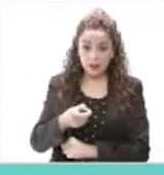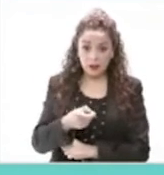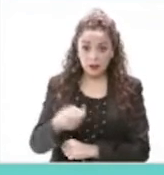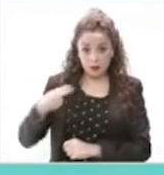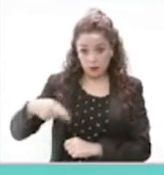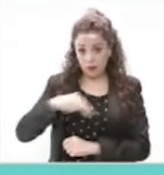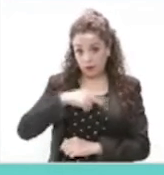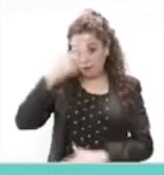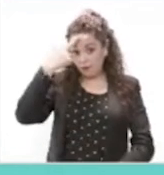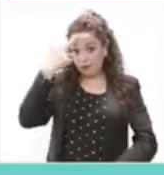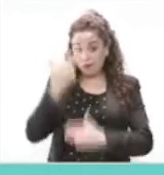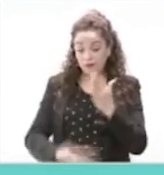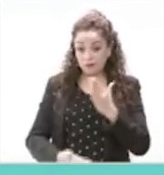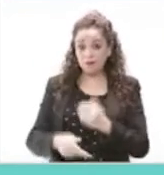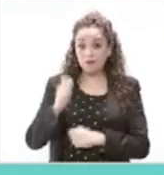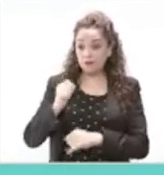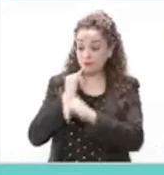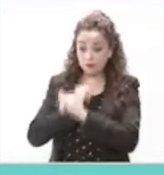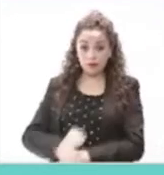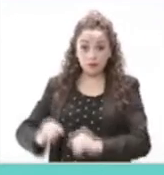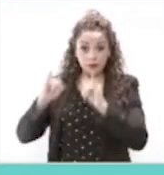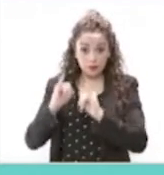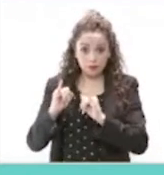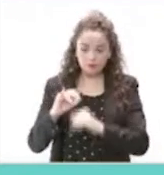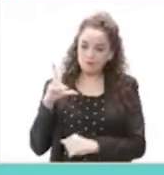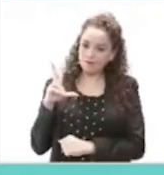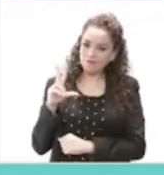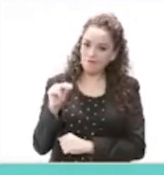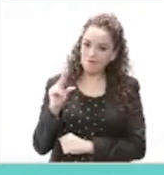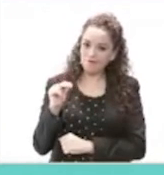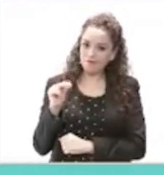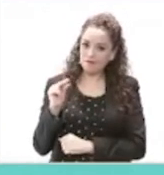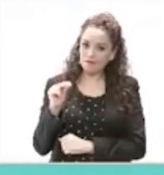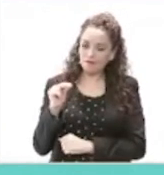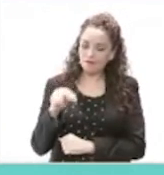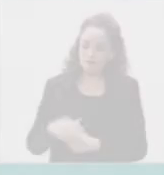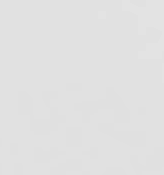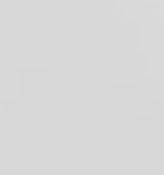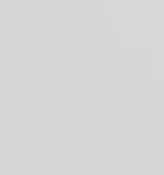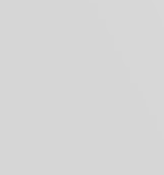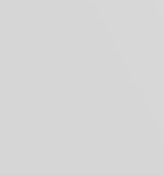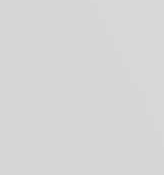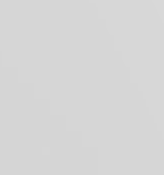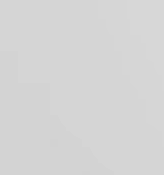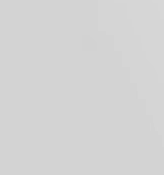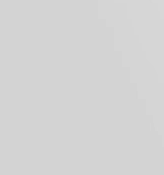la violación a nuestra autonomía, a nuestra independencia e imparcialidad.